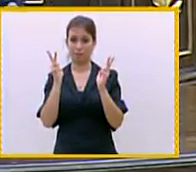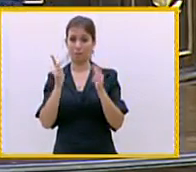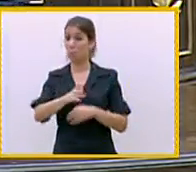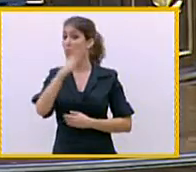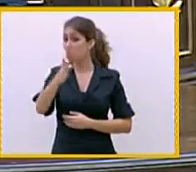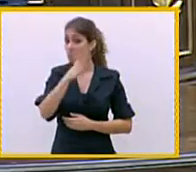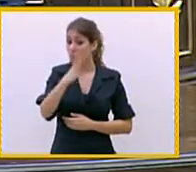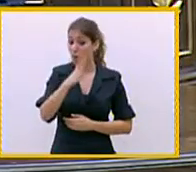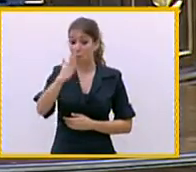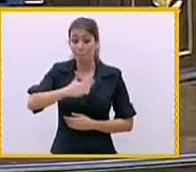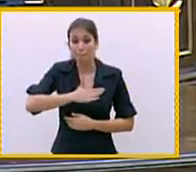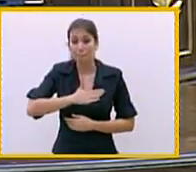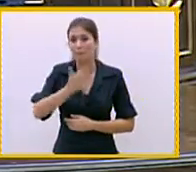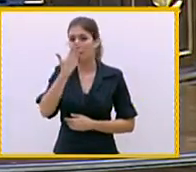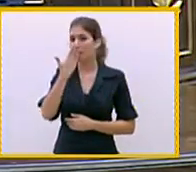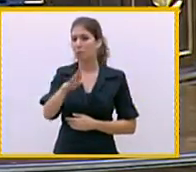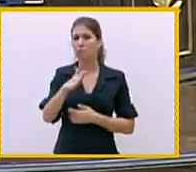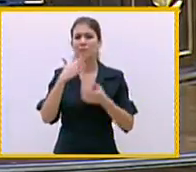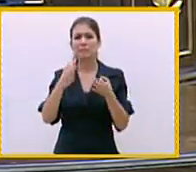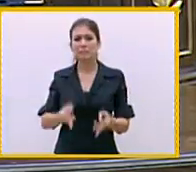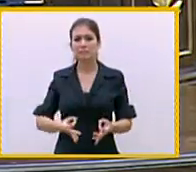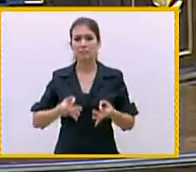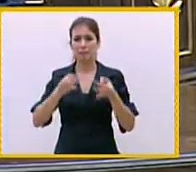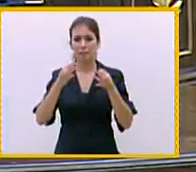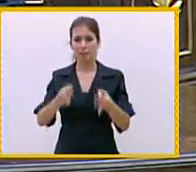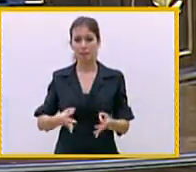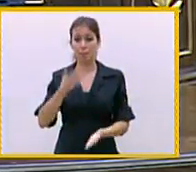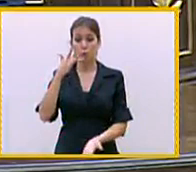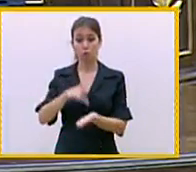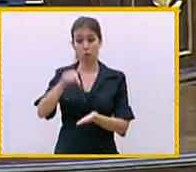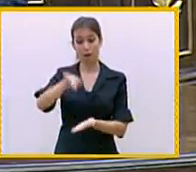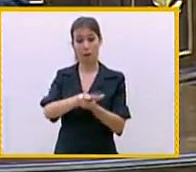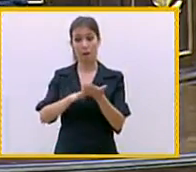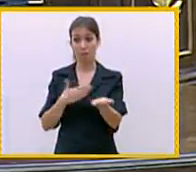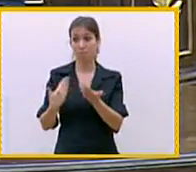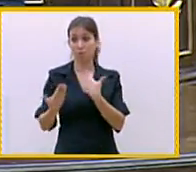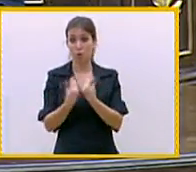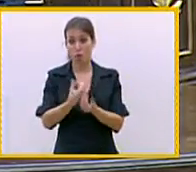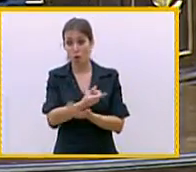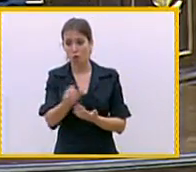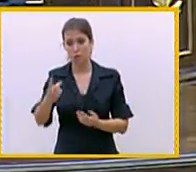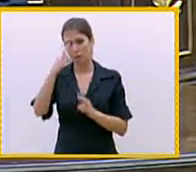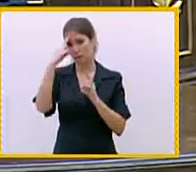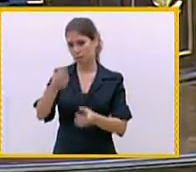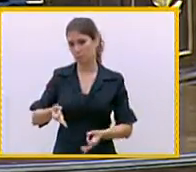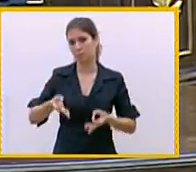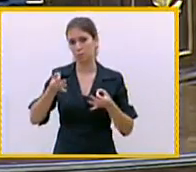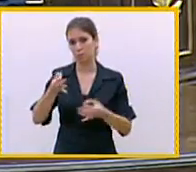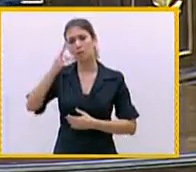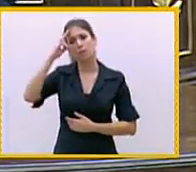que mi actitud, siempre que he subido a hacer un debate del Estado de la Nación, ha sido de respeto. De